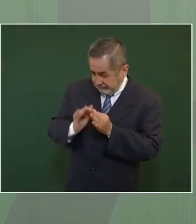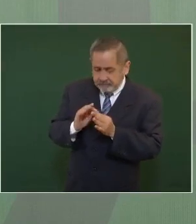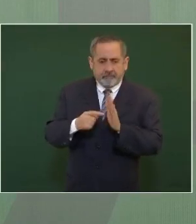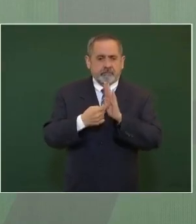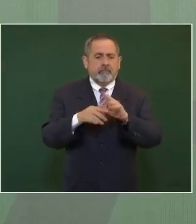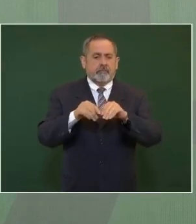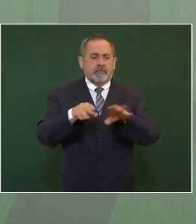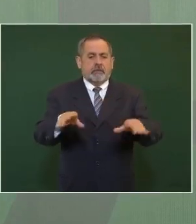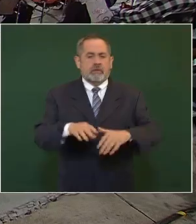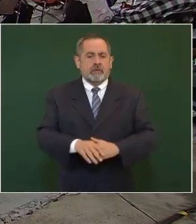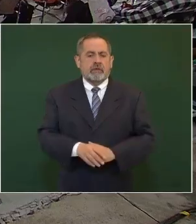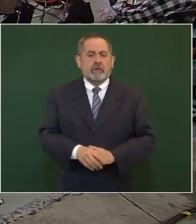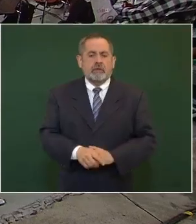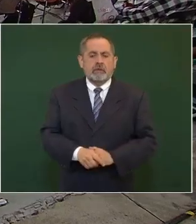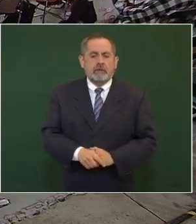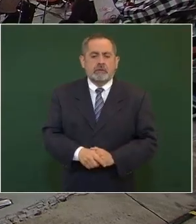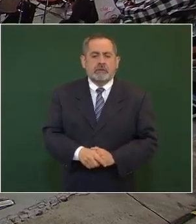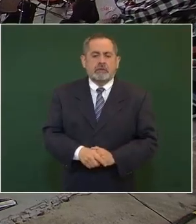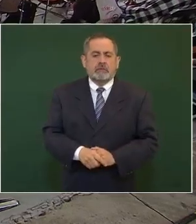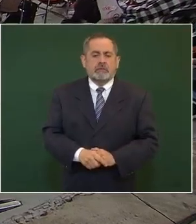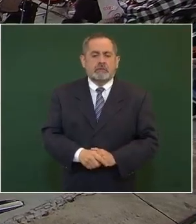elementos.